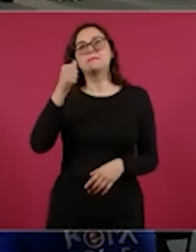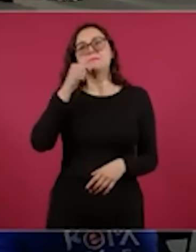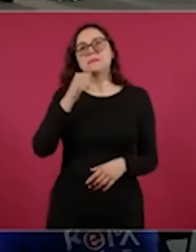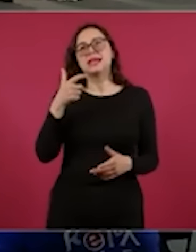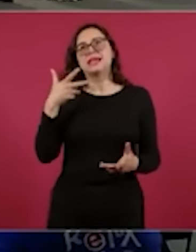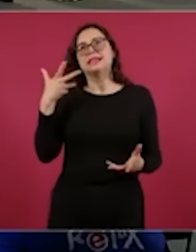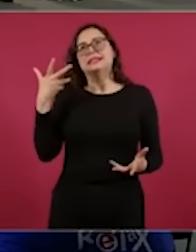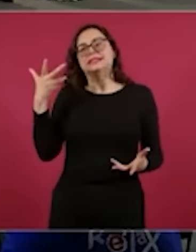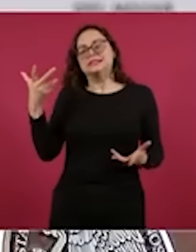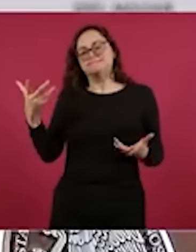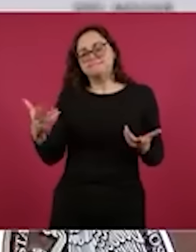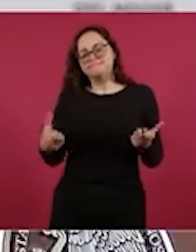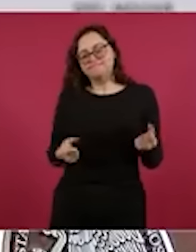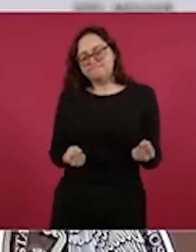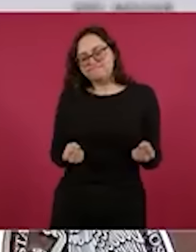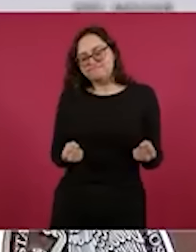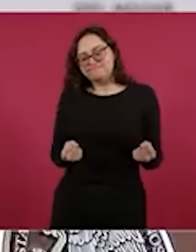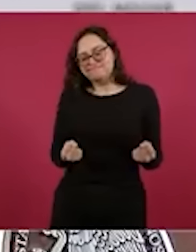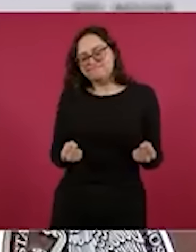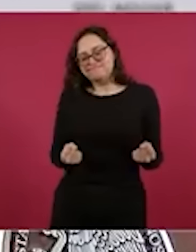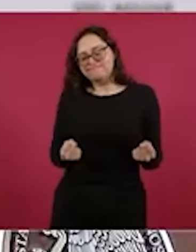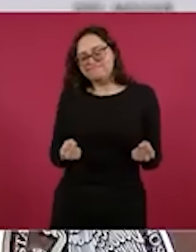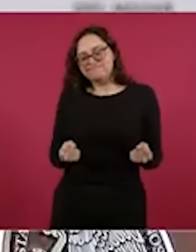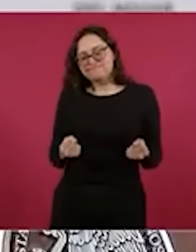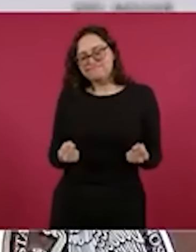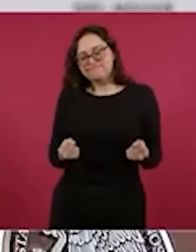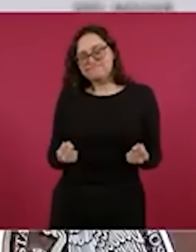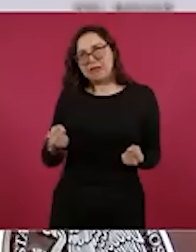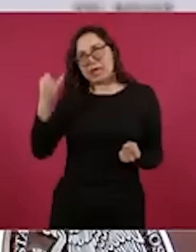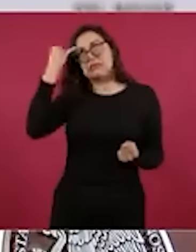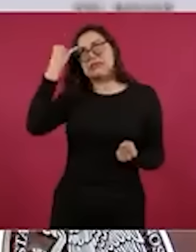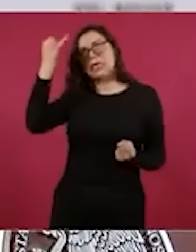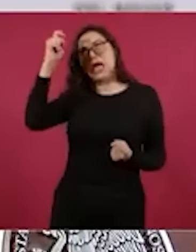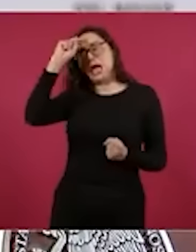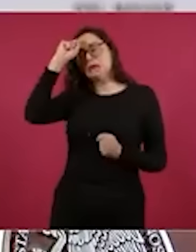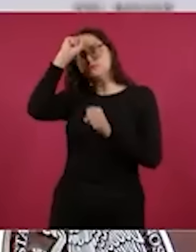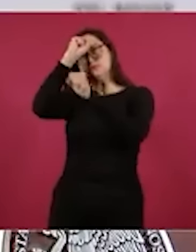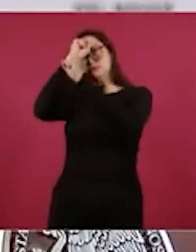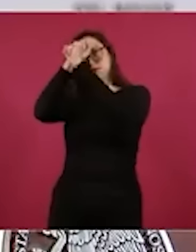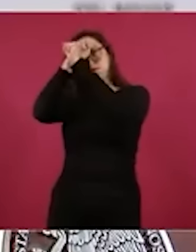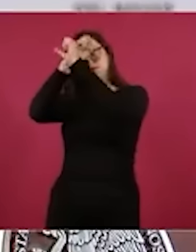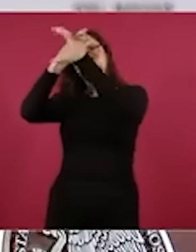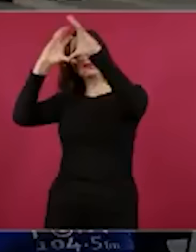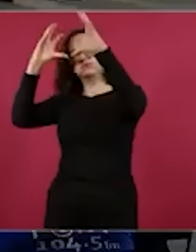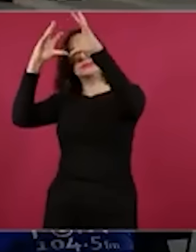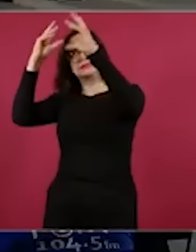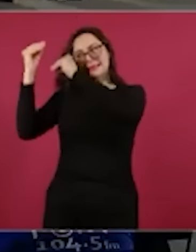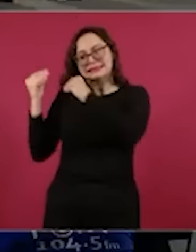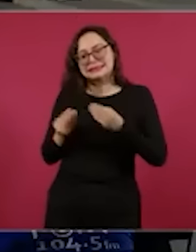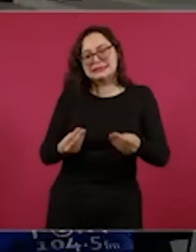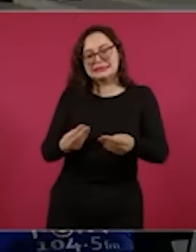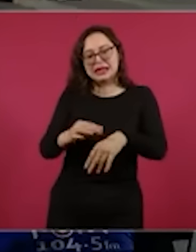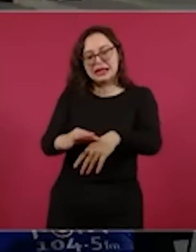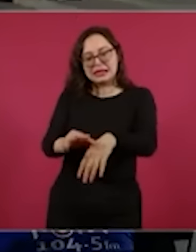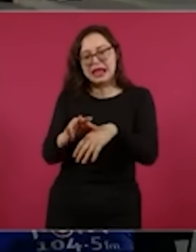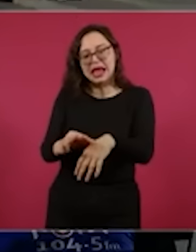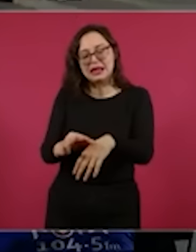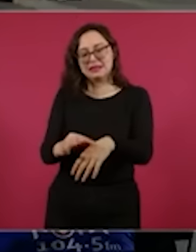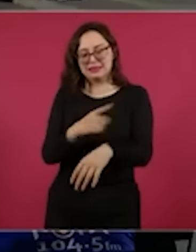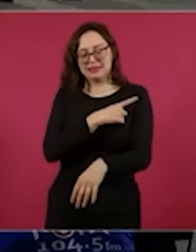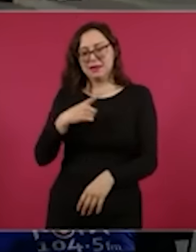no solamente las ideas, hay que hacerlas que sean realidad. Y me da gusto ver lo que hemos logrado.